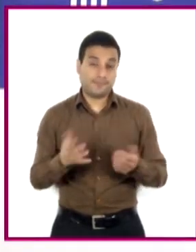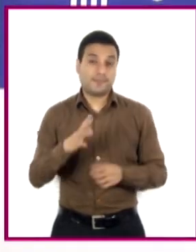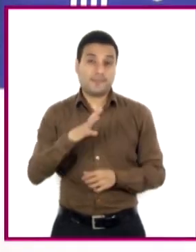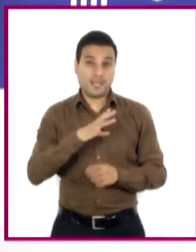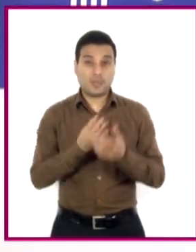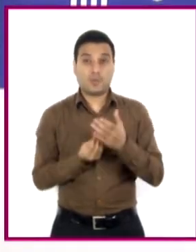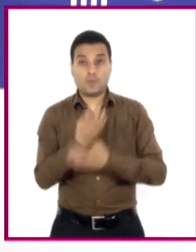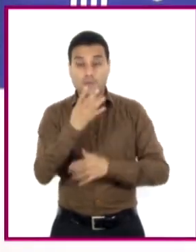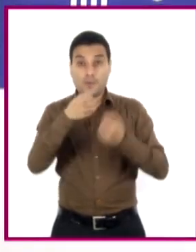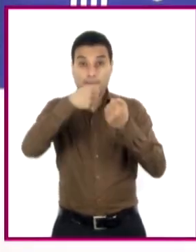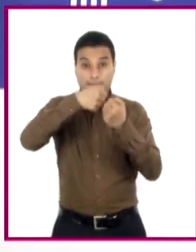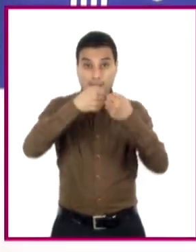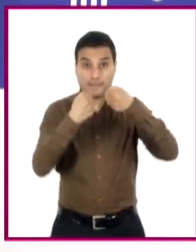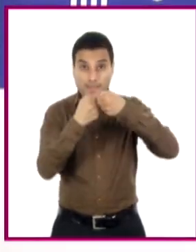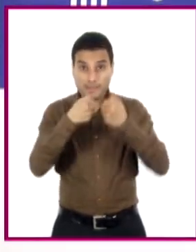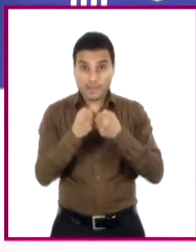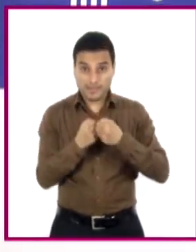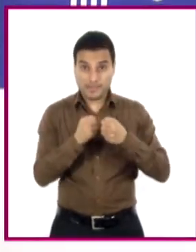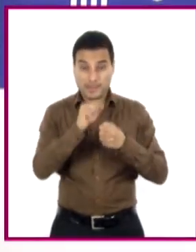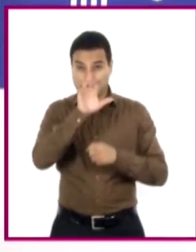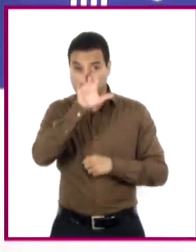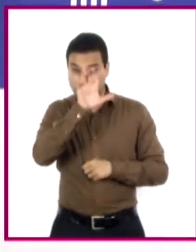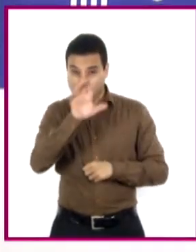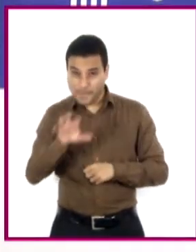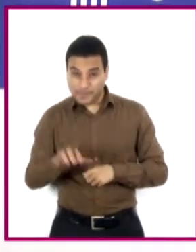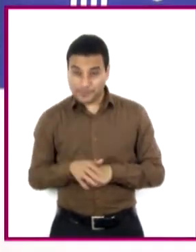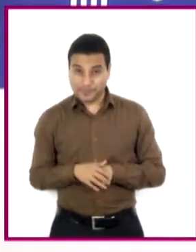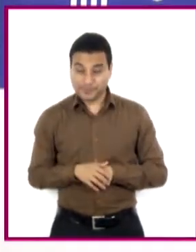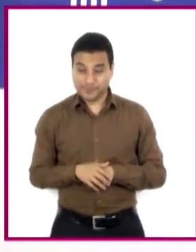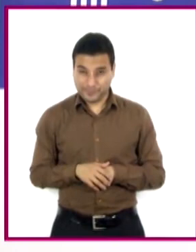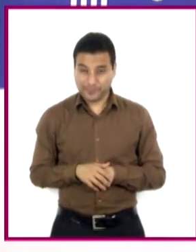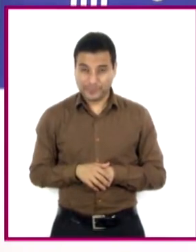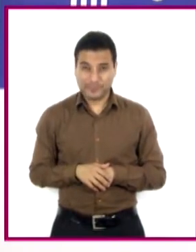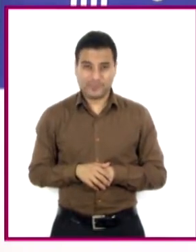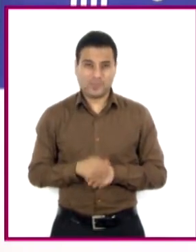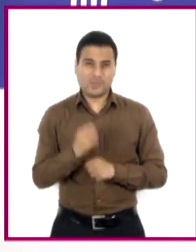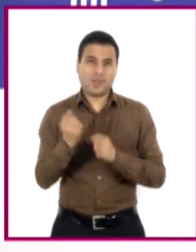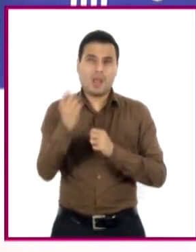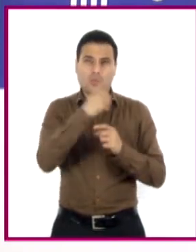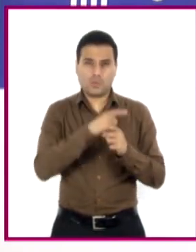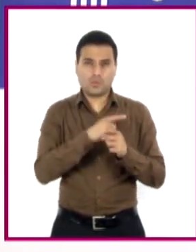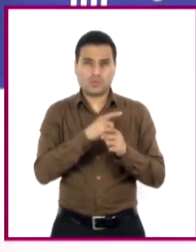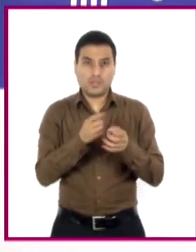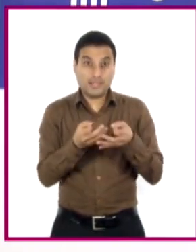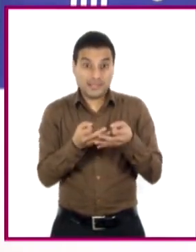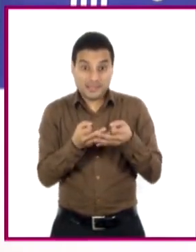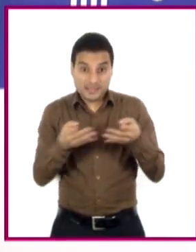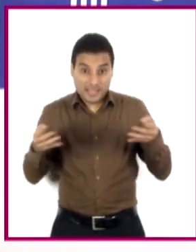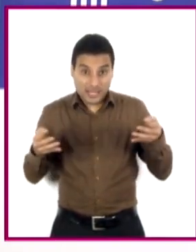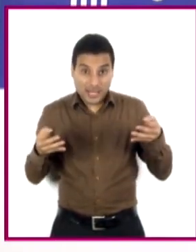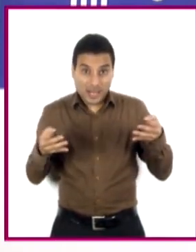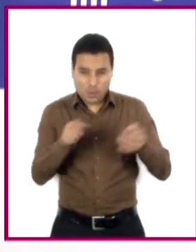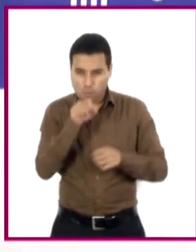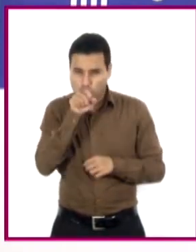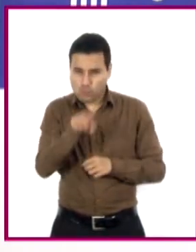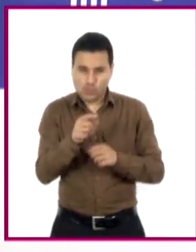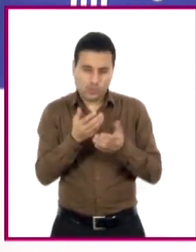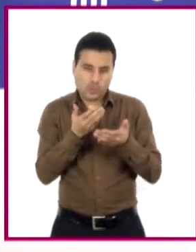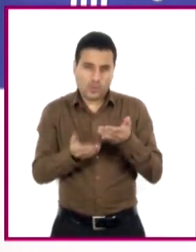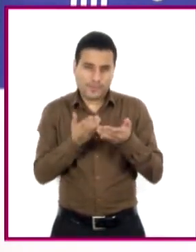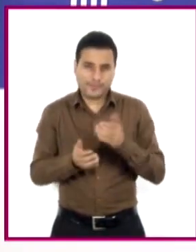división política y algunos de ellos con el territorio similar al que ocupan actualmente. ¿Qué